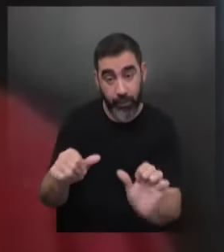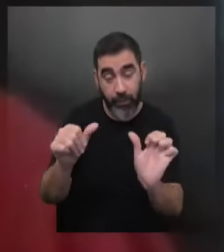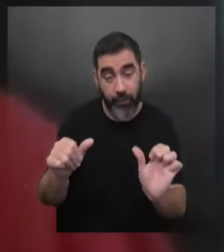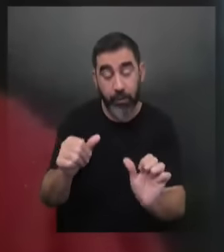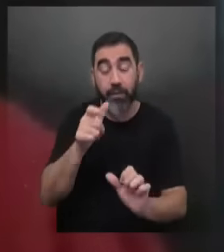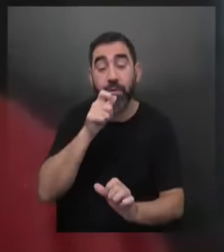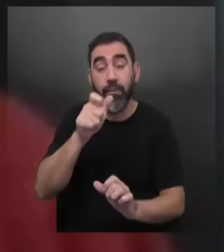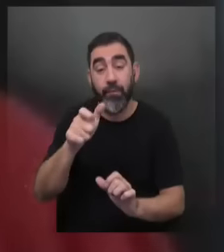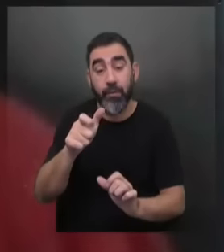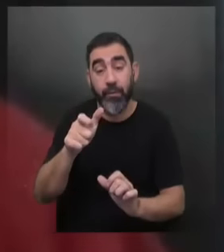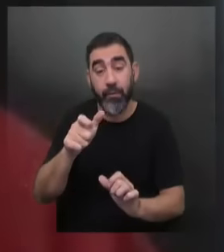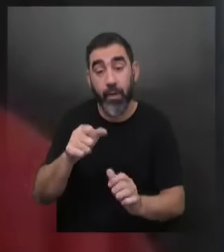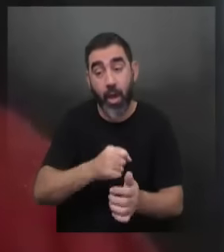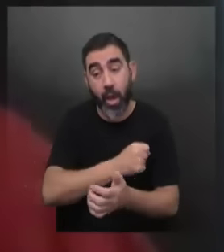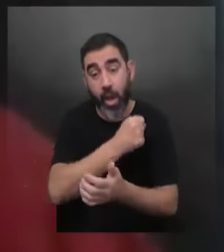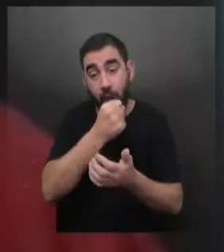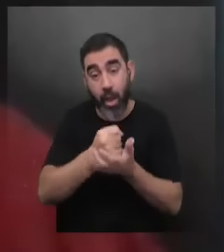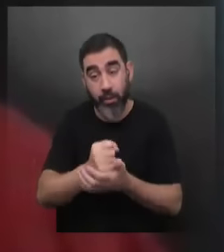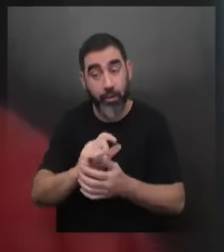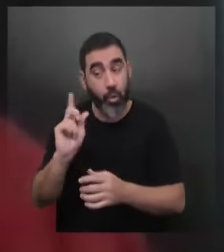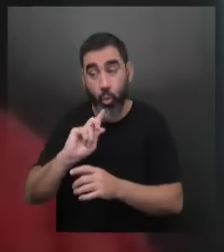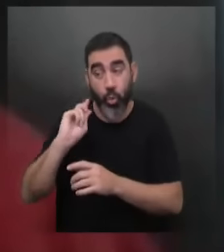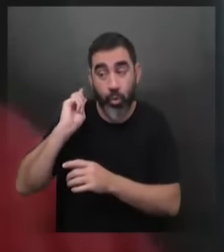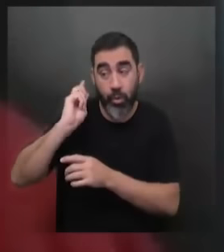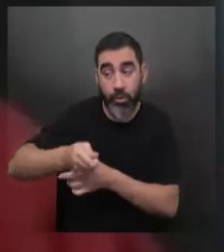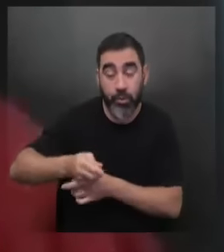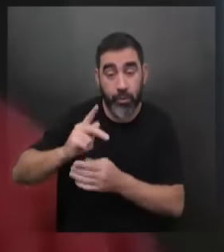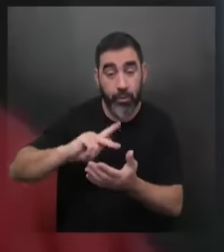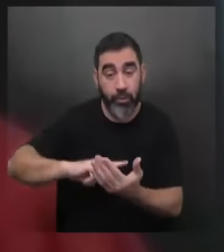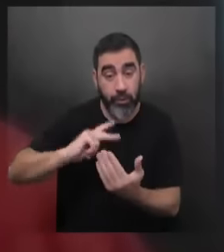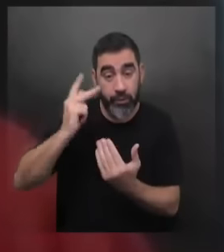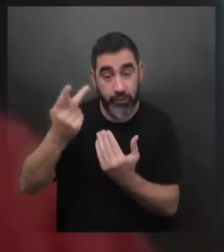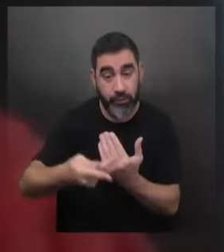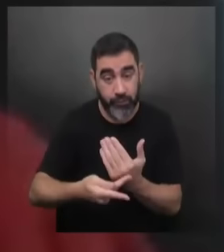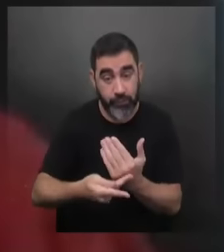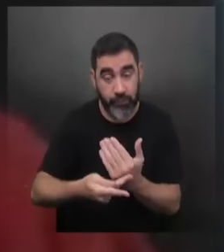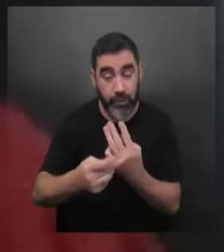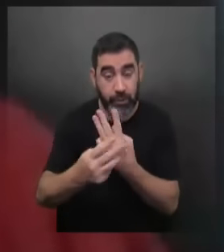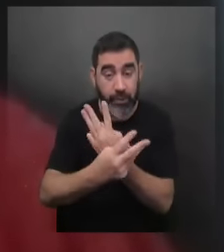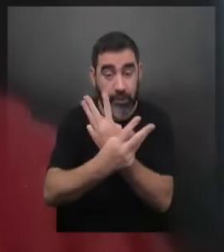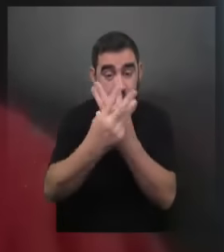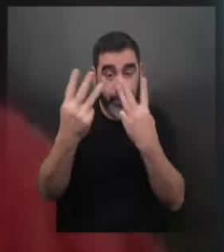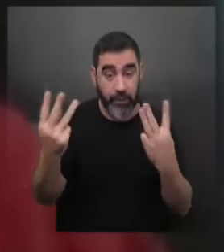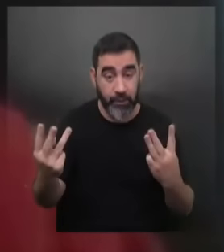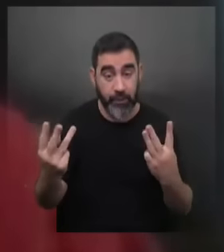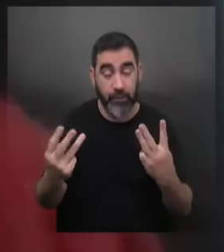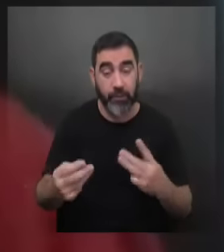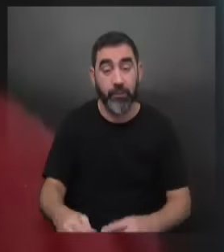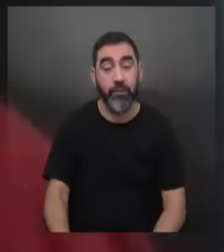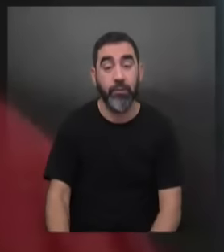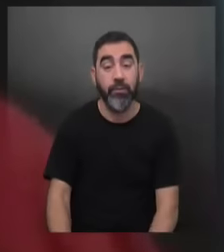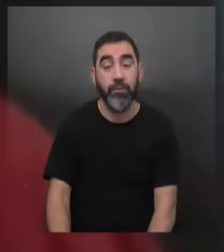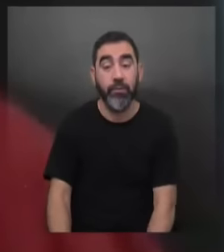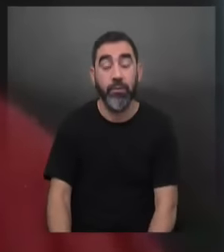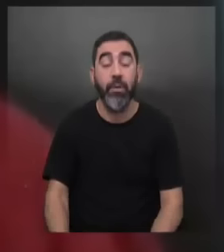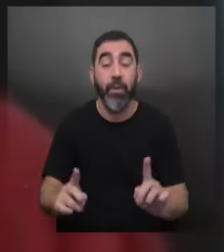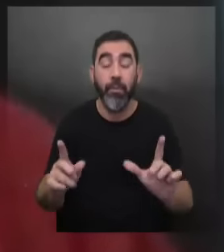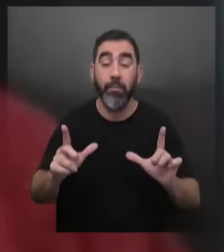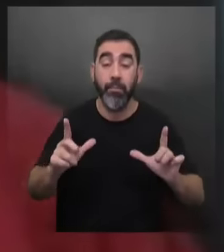significa de que hasta tanto no se resuelva digamos del proyecto en general este quede en